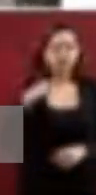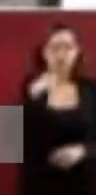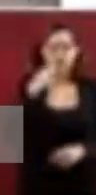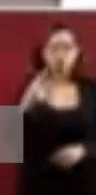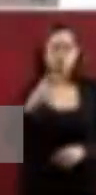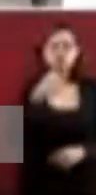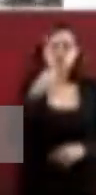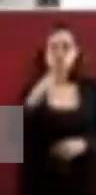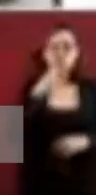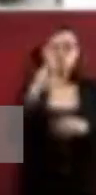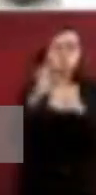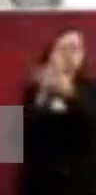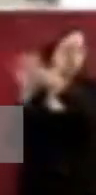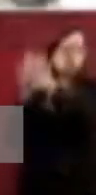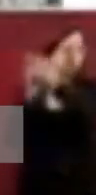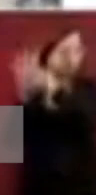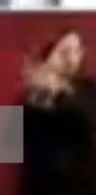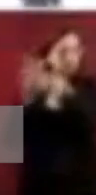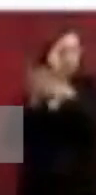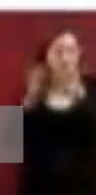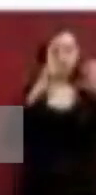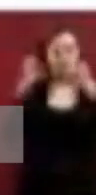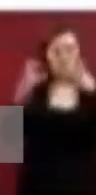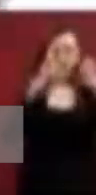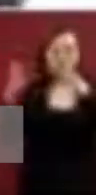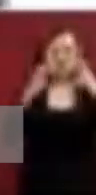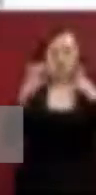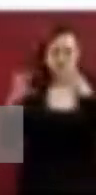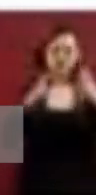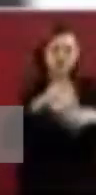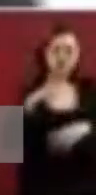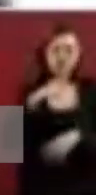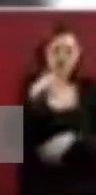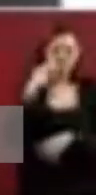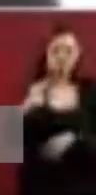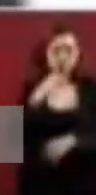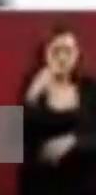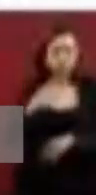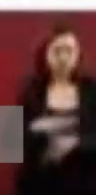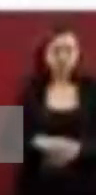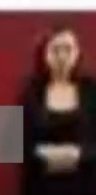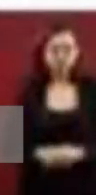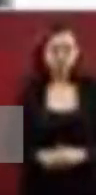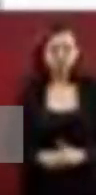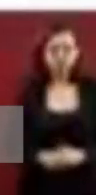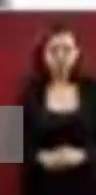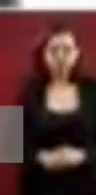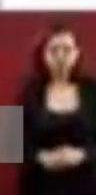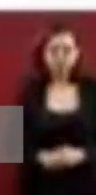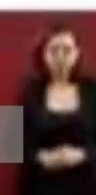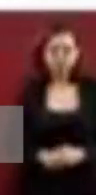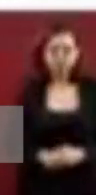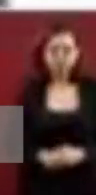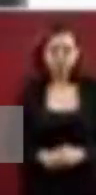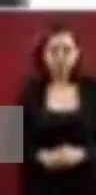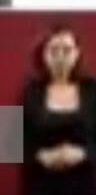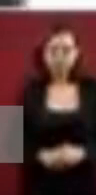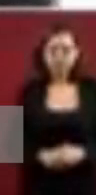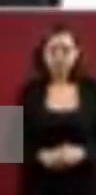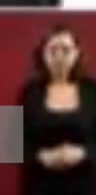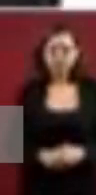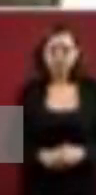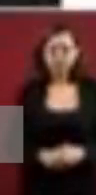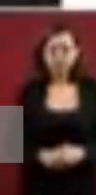también es acusado de conspirar para distribuir cocaína heroína metanfetamina y marihuana desde México y lugares para